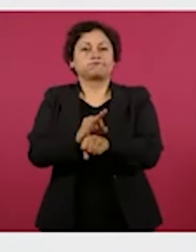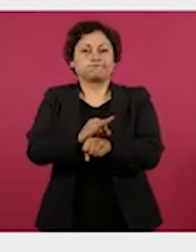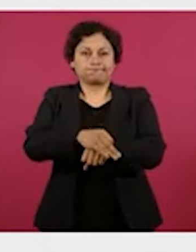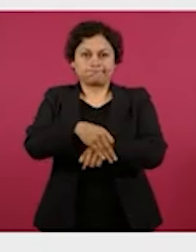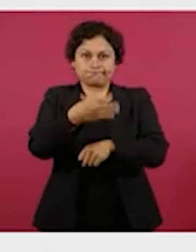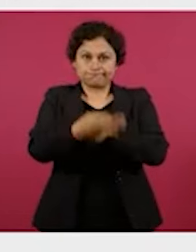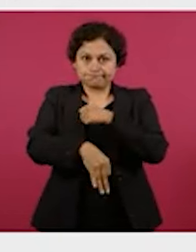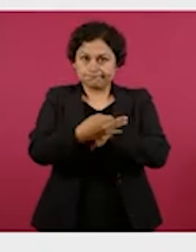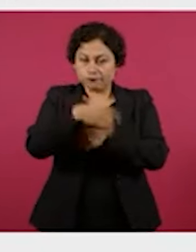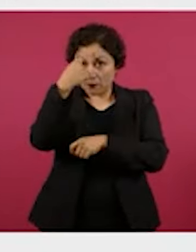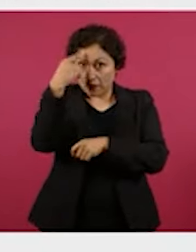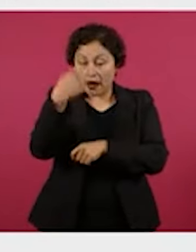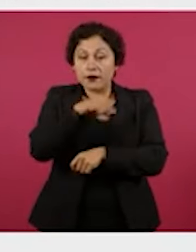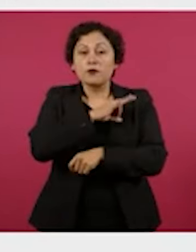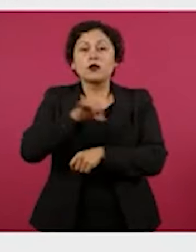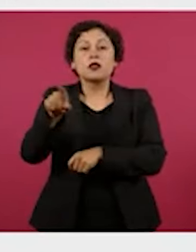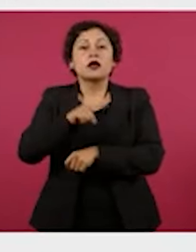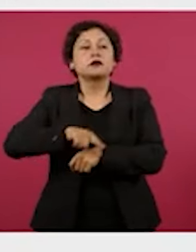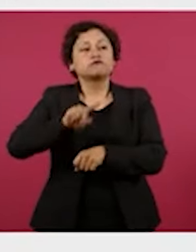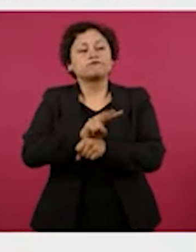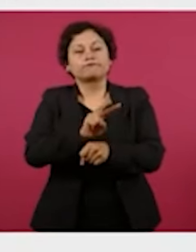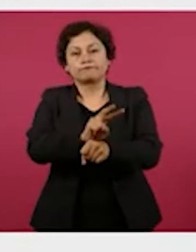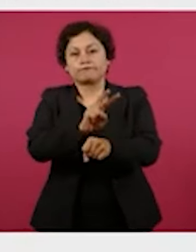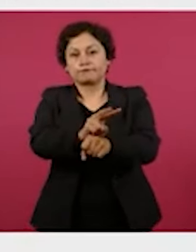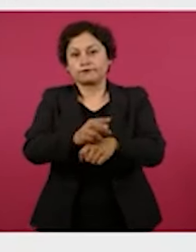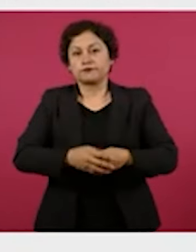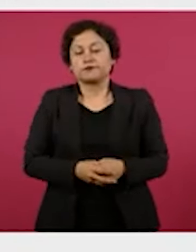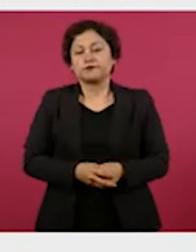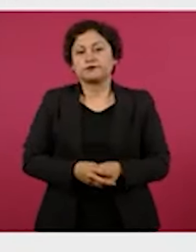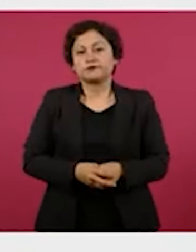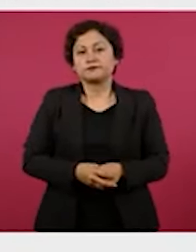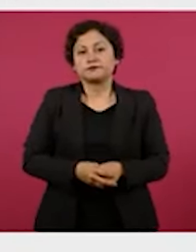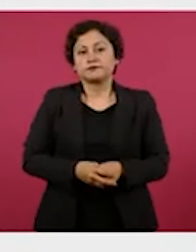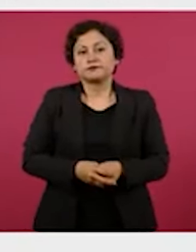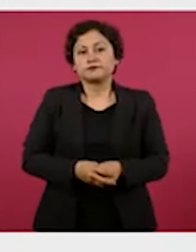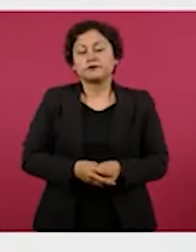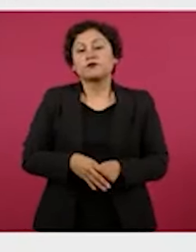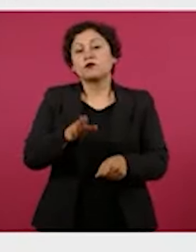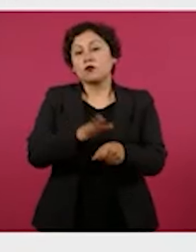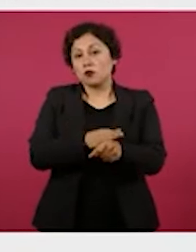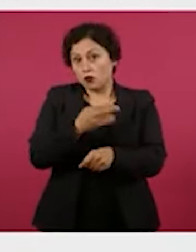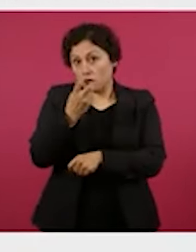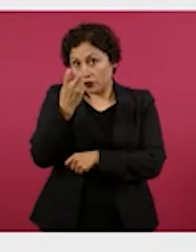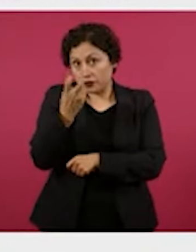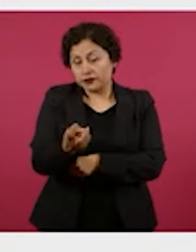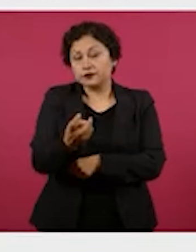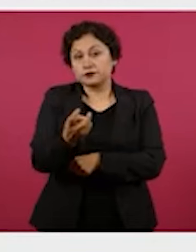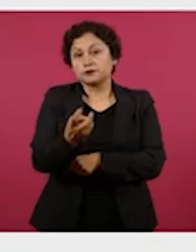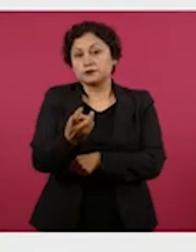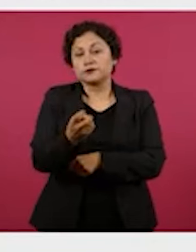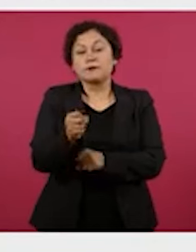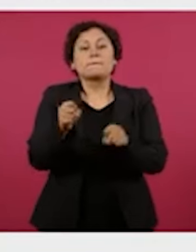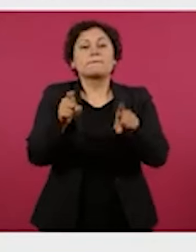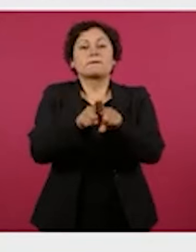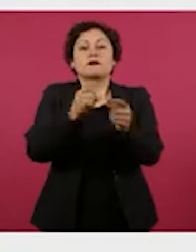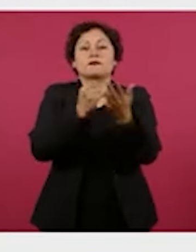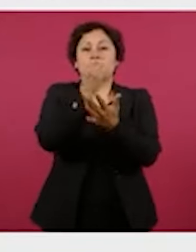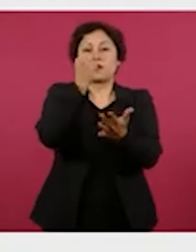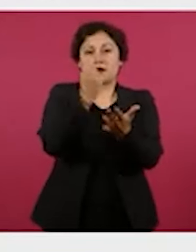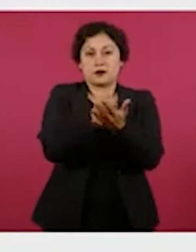adecuadas adelante eh Por tal razón y en cumplimiento a a la resolución del